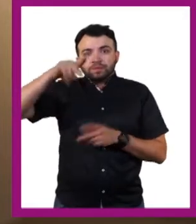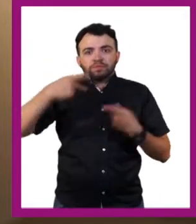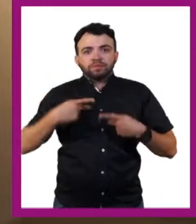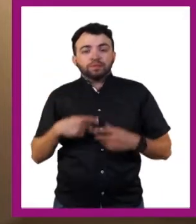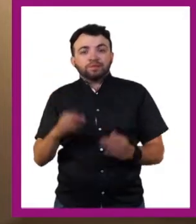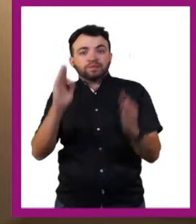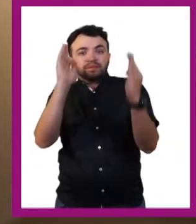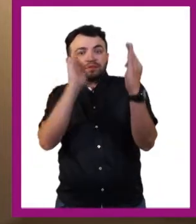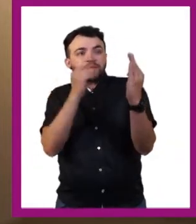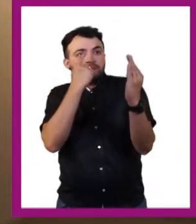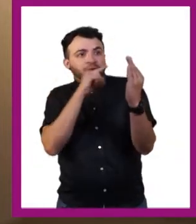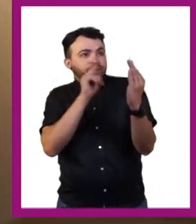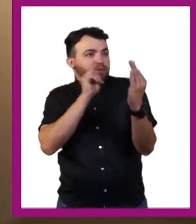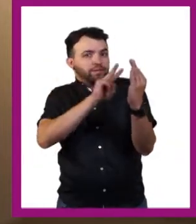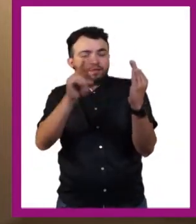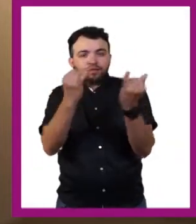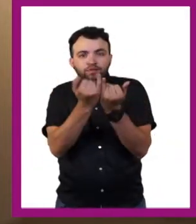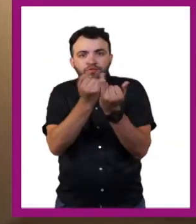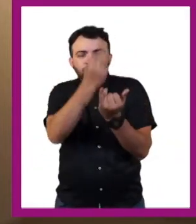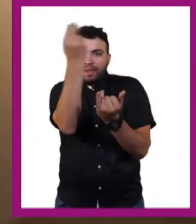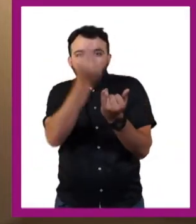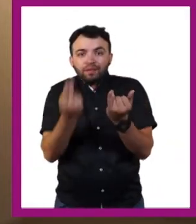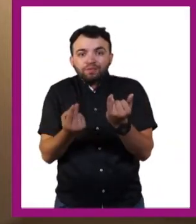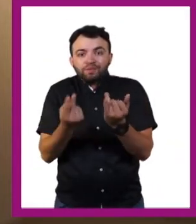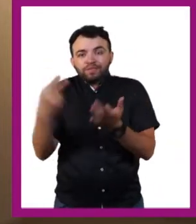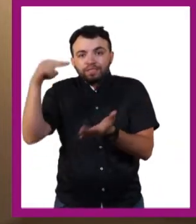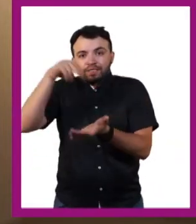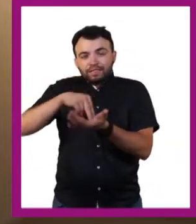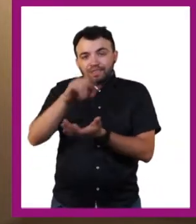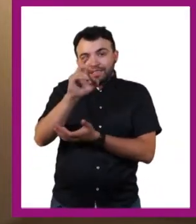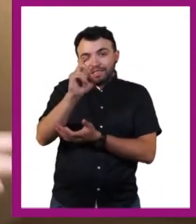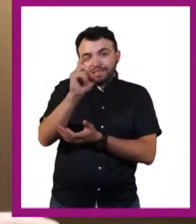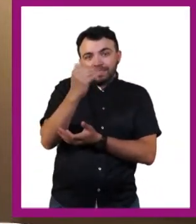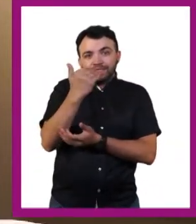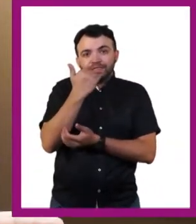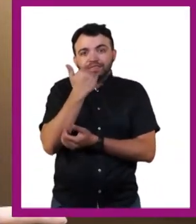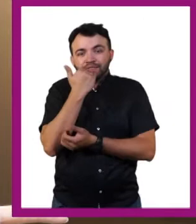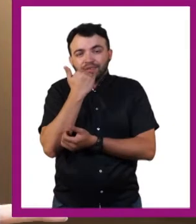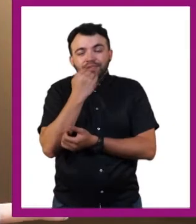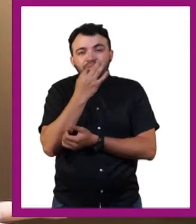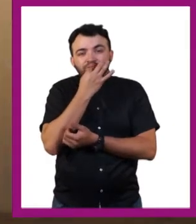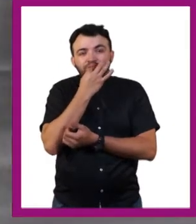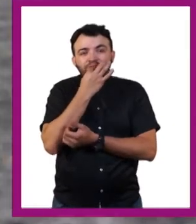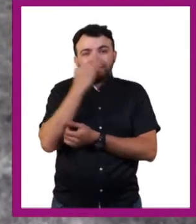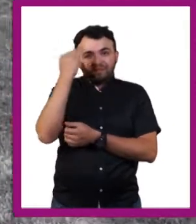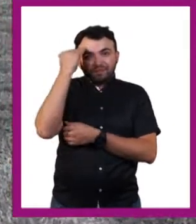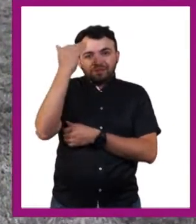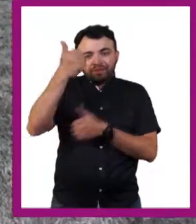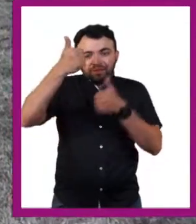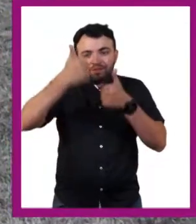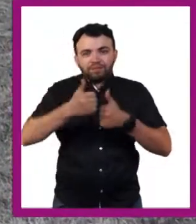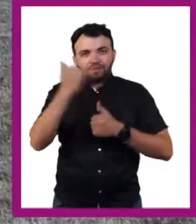si no es eso, pararte durante 30 minutos enfrente de una cámara. ¿Te imaginas?